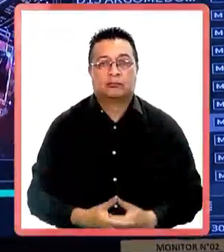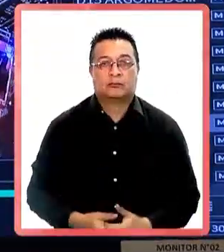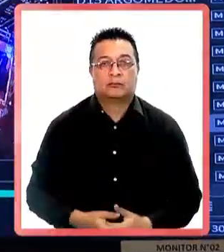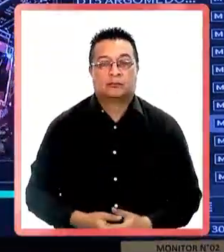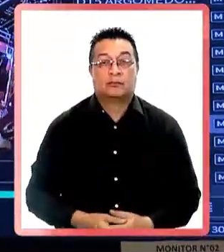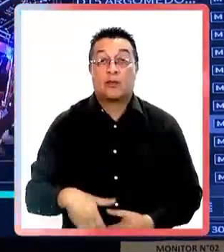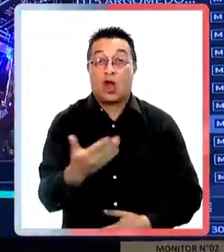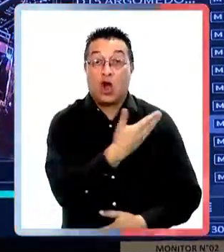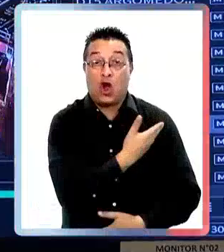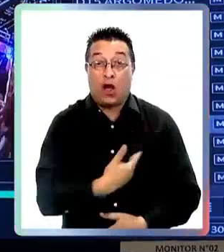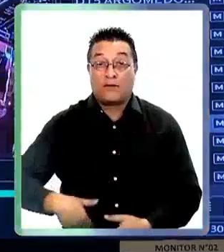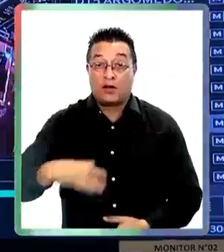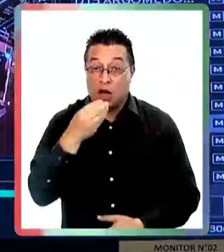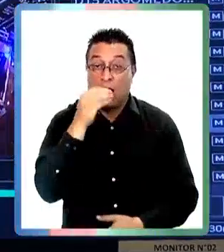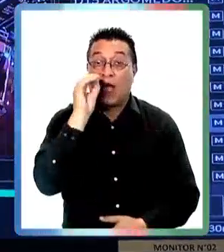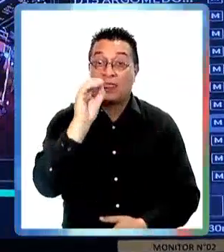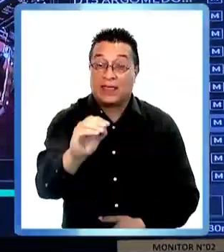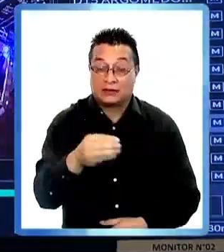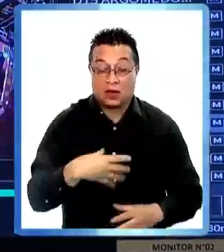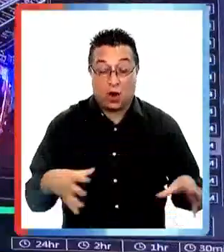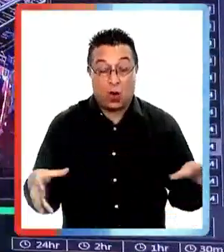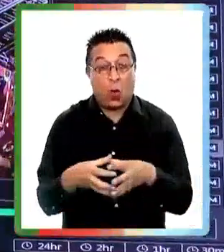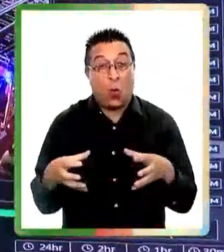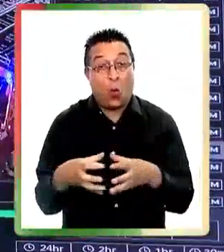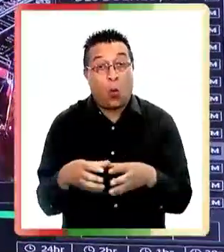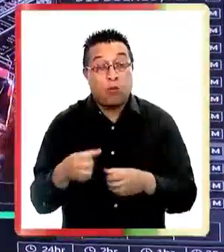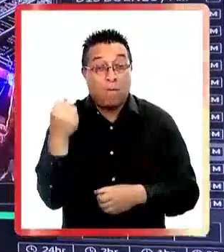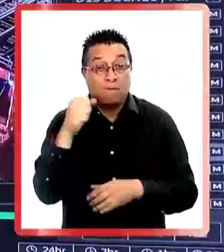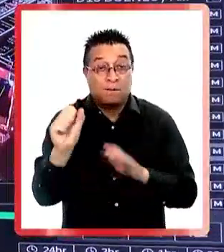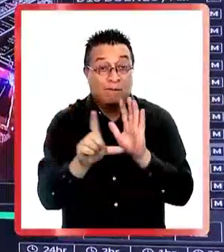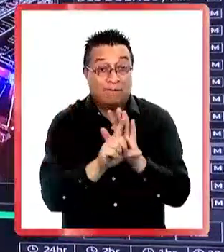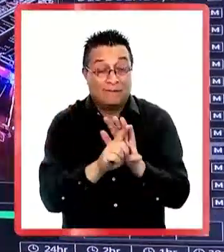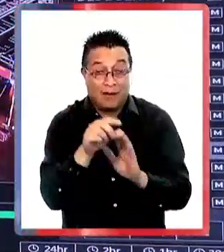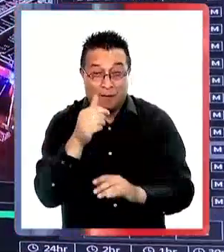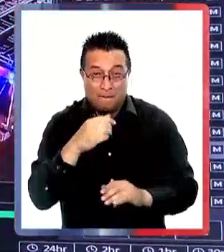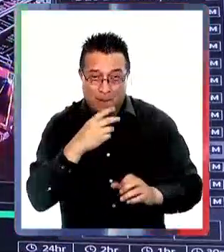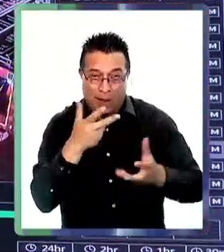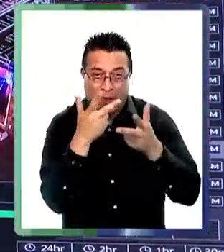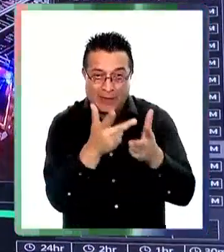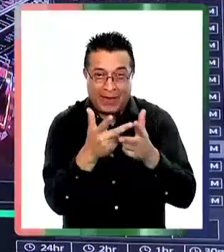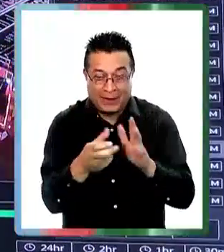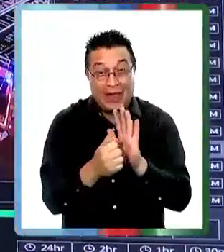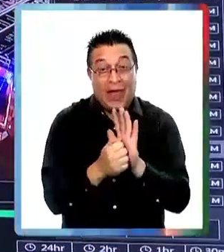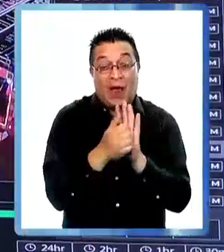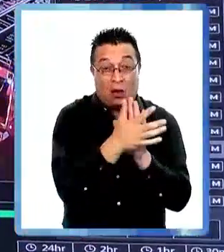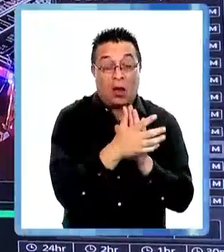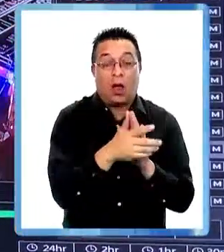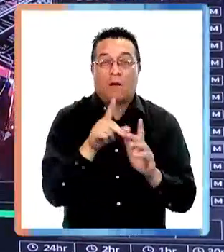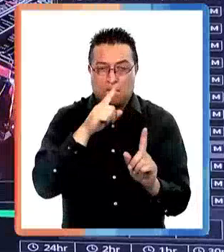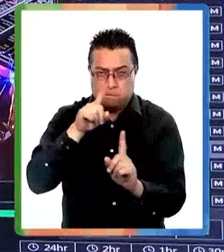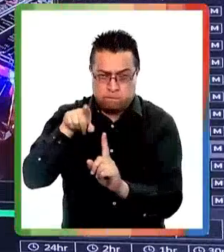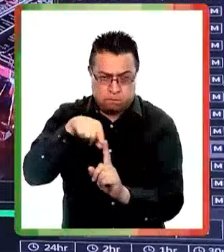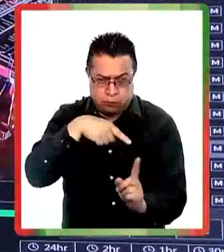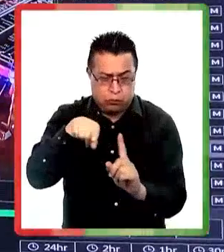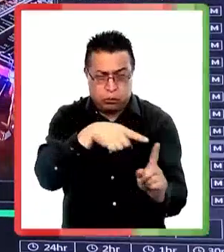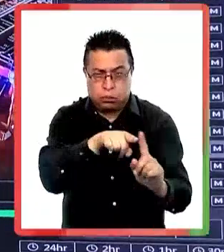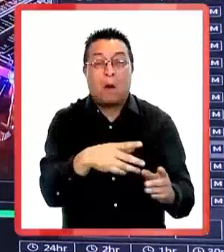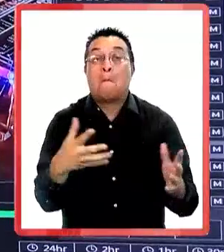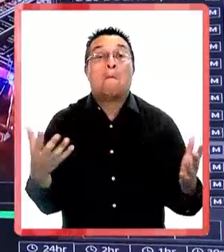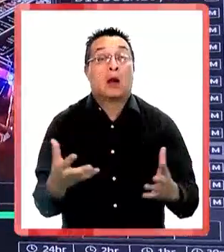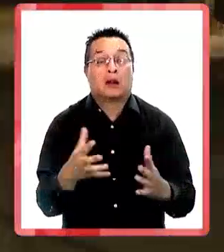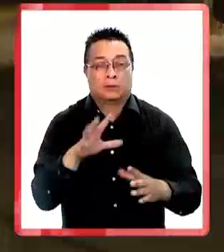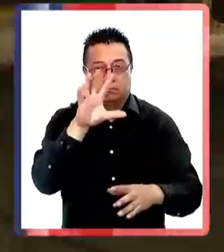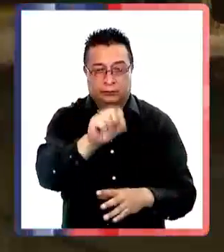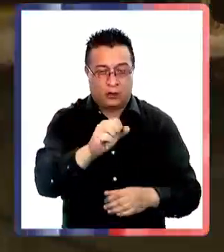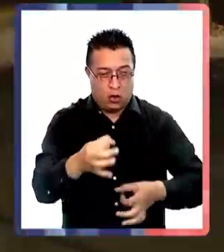el gobierno Indicó que los grupos de delincuentes que están detrás de los atentados en la araucanía serán perseguidos para que enfrenten